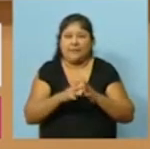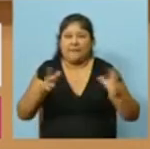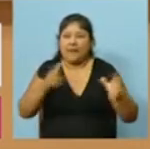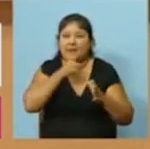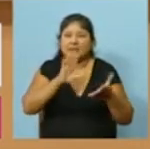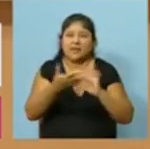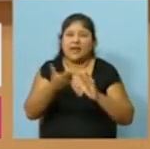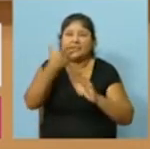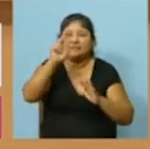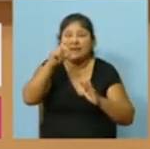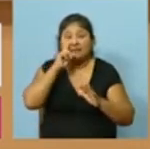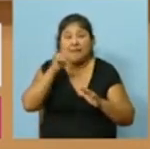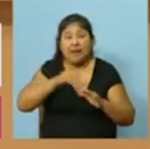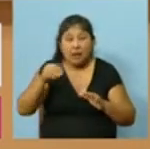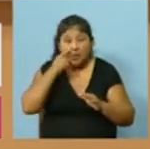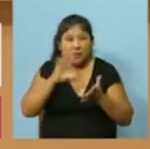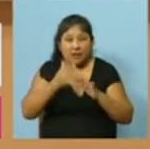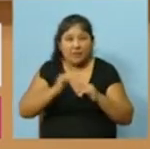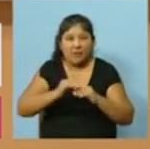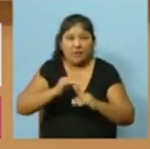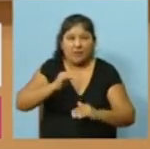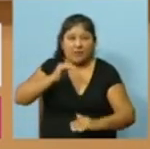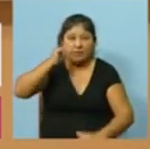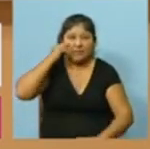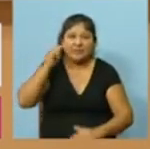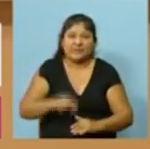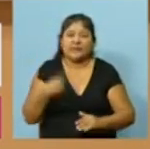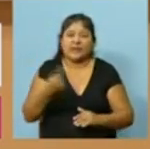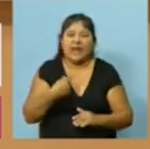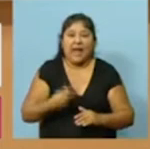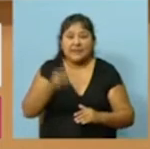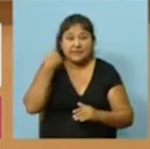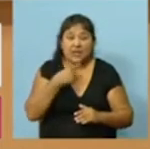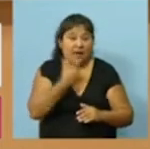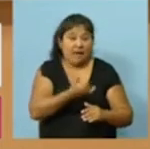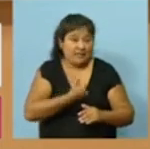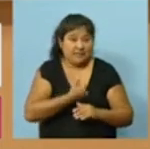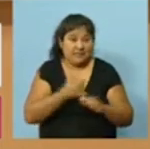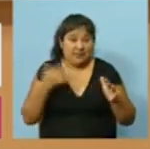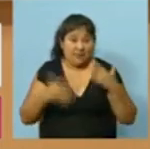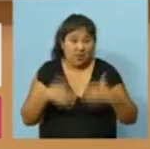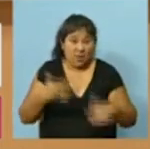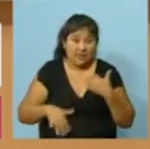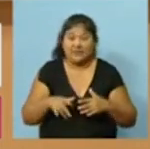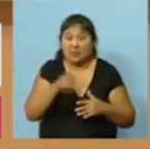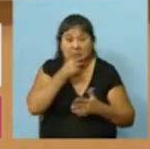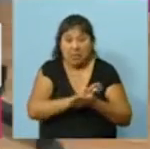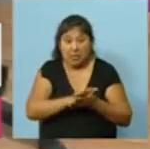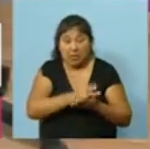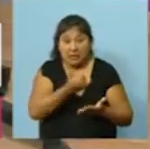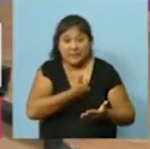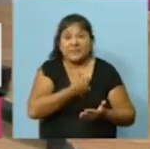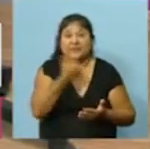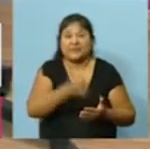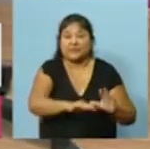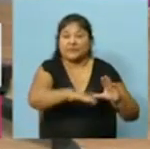que han caído más de 30 milímetros y le voy a repetir no teníamos ni alerta meteorológica este yo tengo un sistema que me permite medir